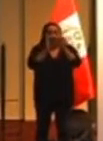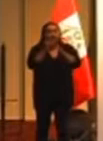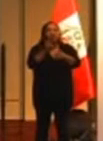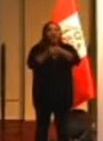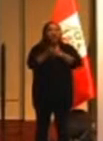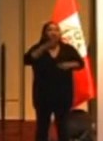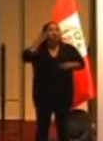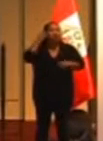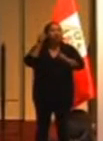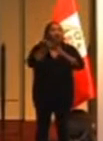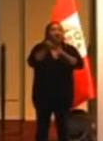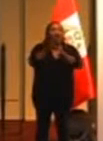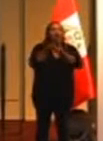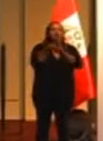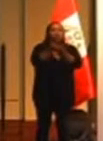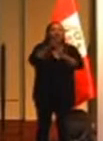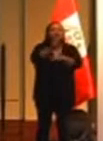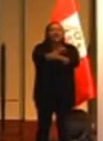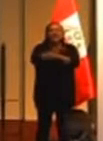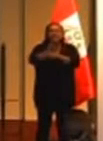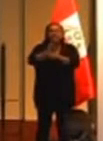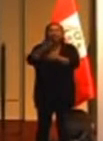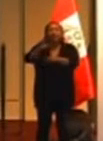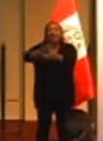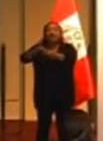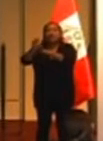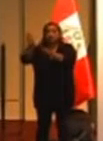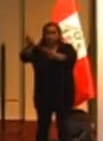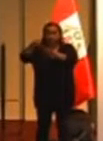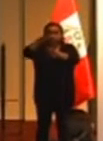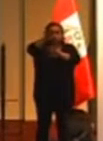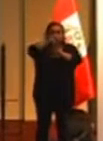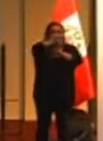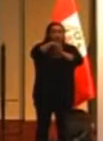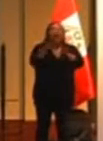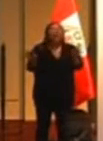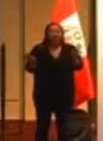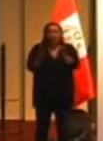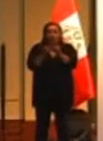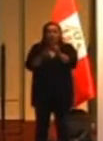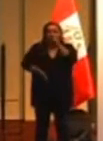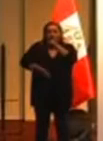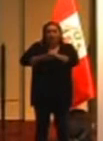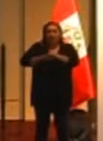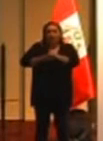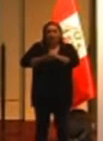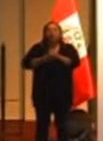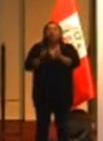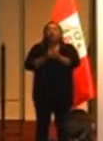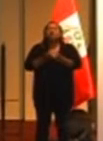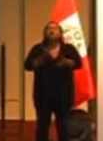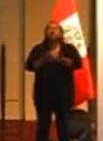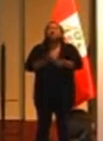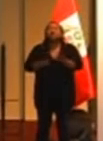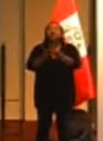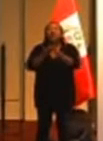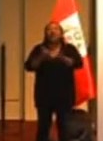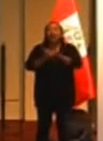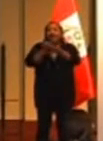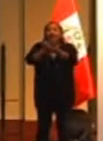son Miraflores, San Isidro y Lince, con este convenio vamos a poder fortalecer la parte que corresponde a